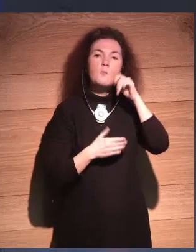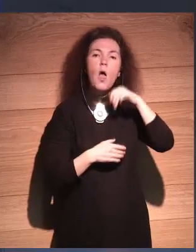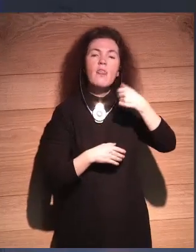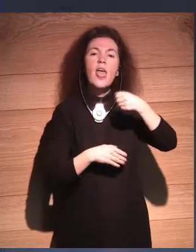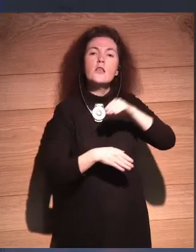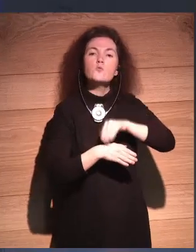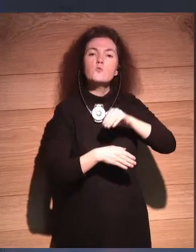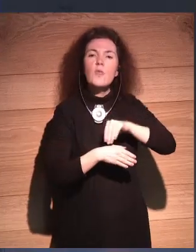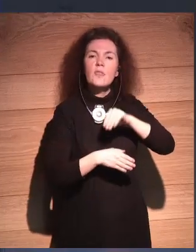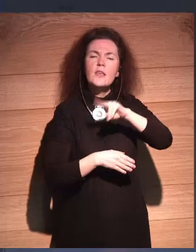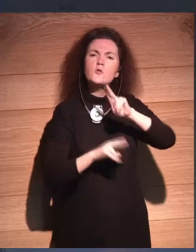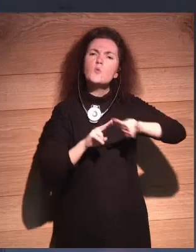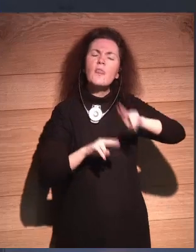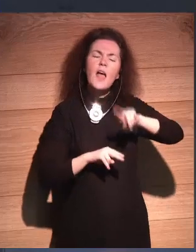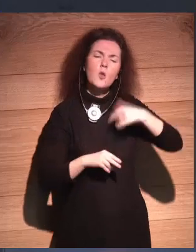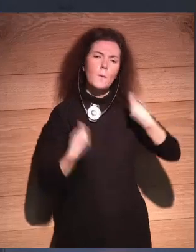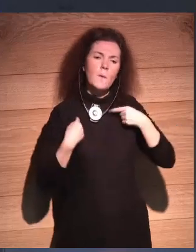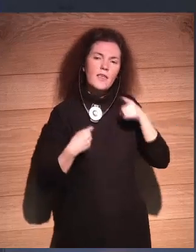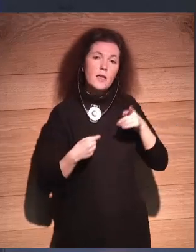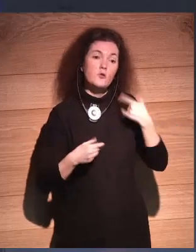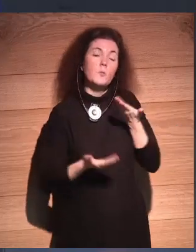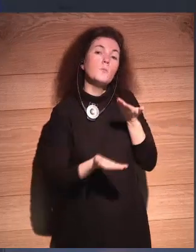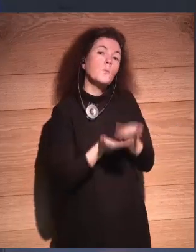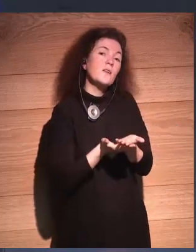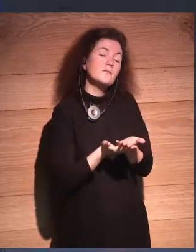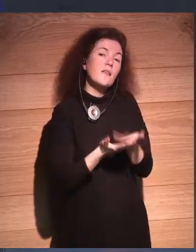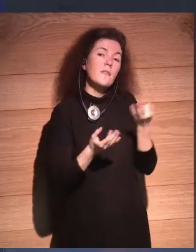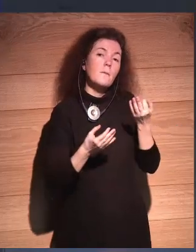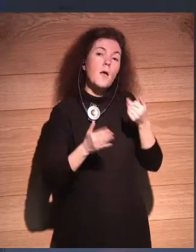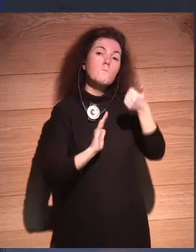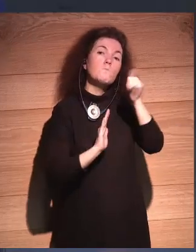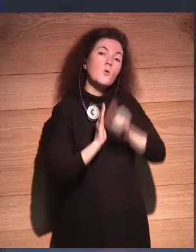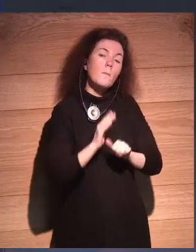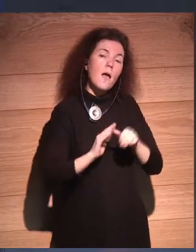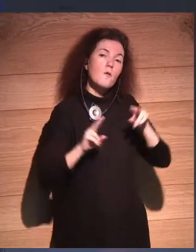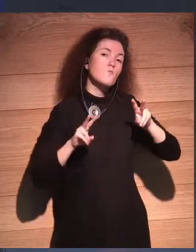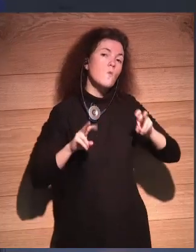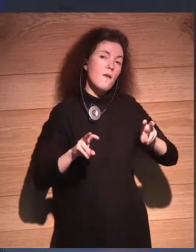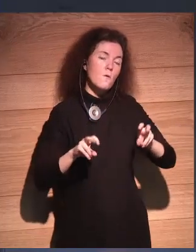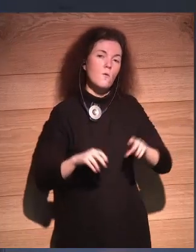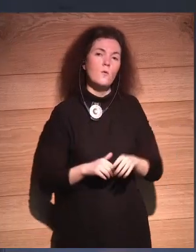donde vivo, les propuse que adoptaran un nuevo programa